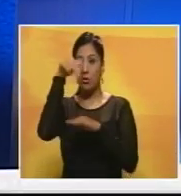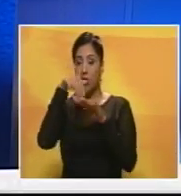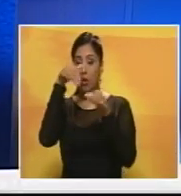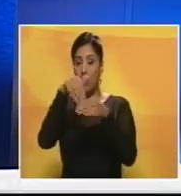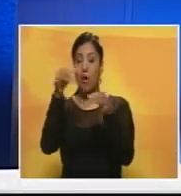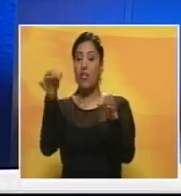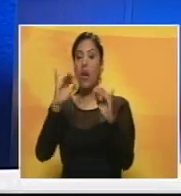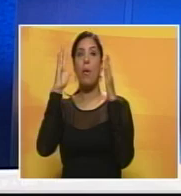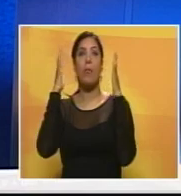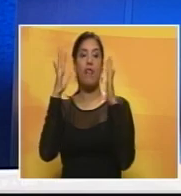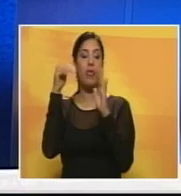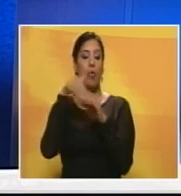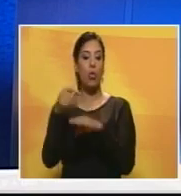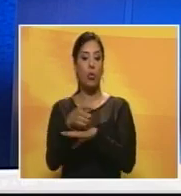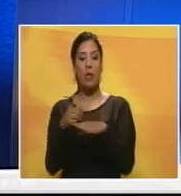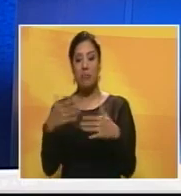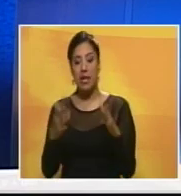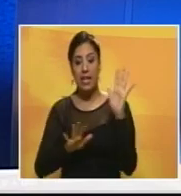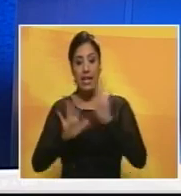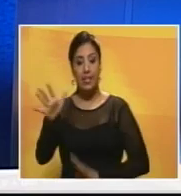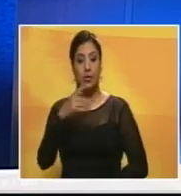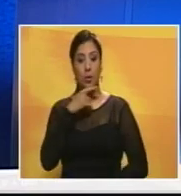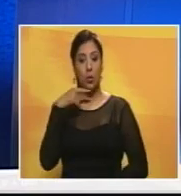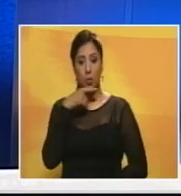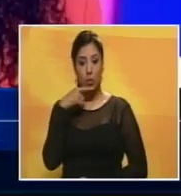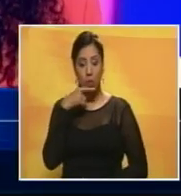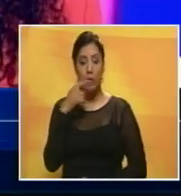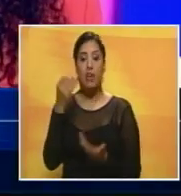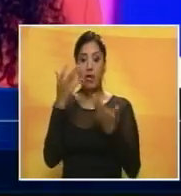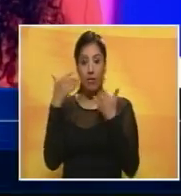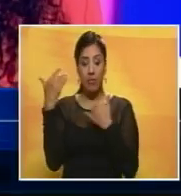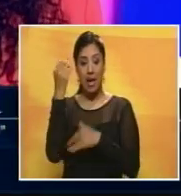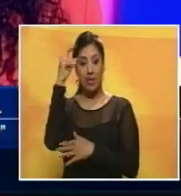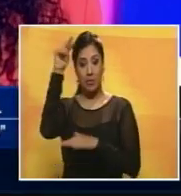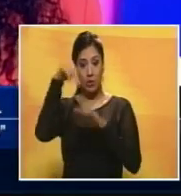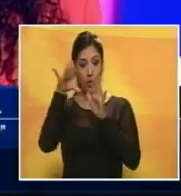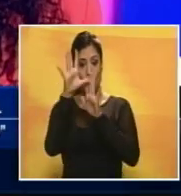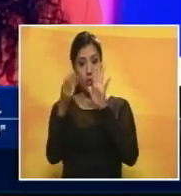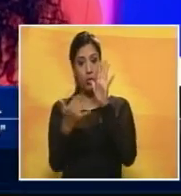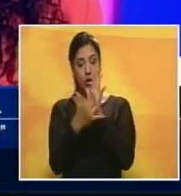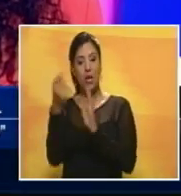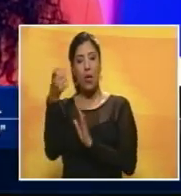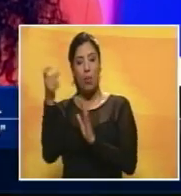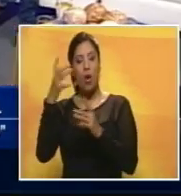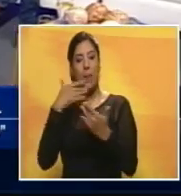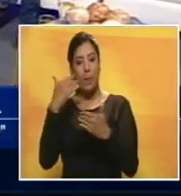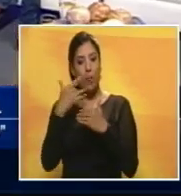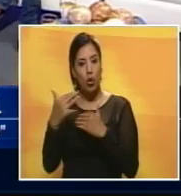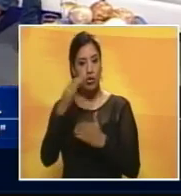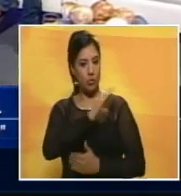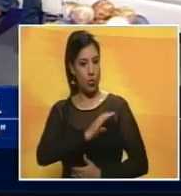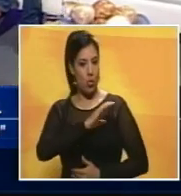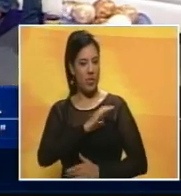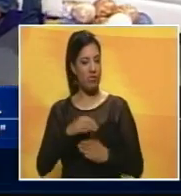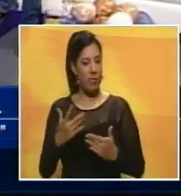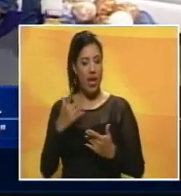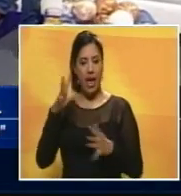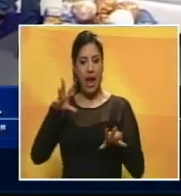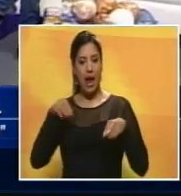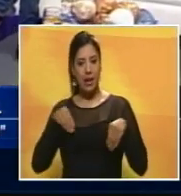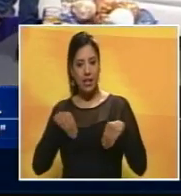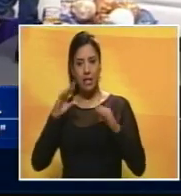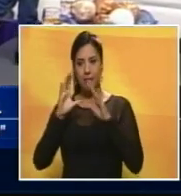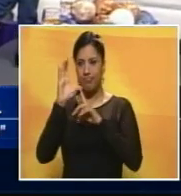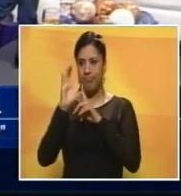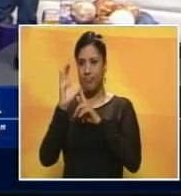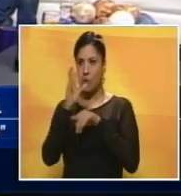fijado la fecha de las elecciones regionales para este 15 de octubre. Manifestó que la Asamblea Nacional Constituyente busca con los próximos comicios reconocer el